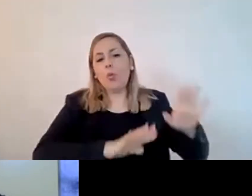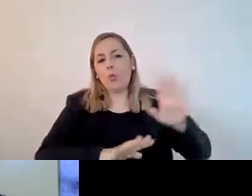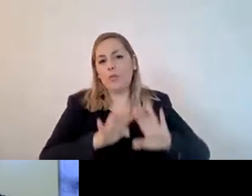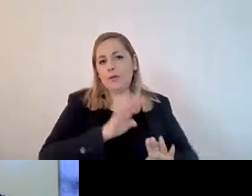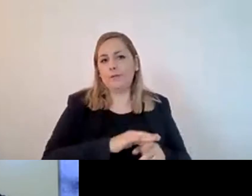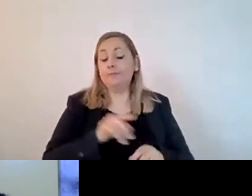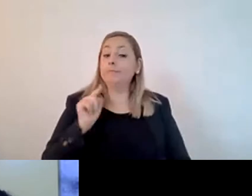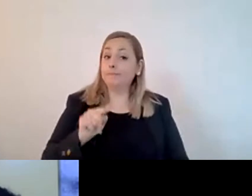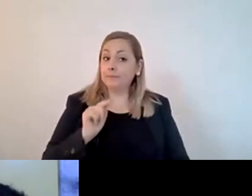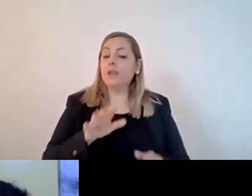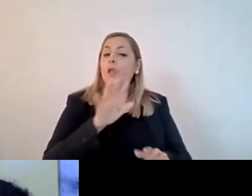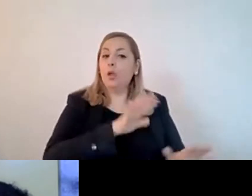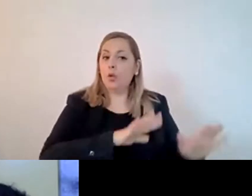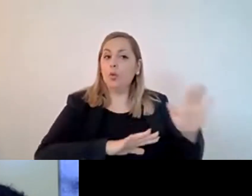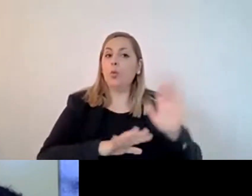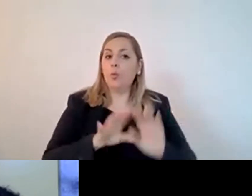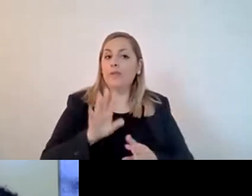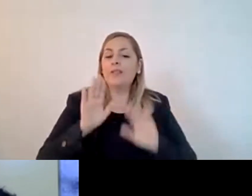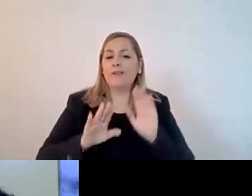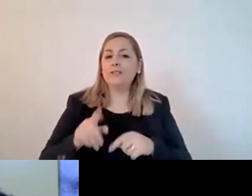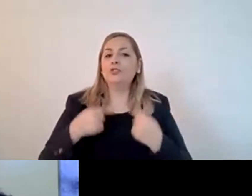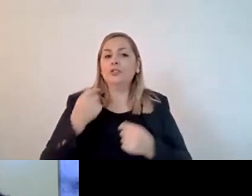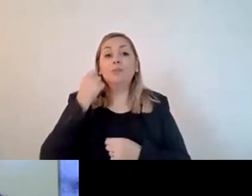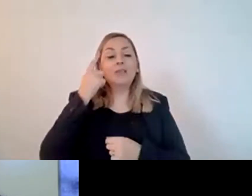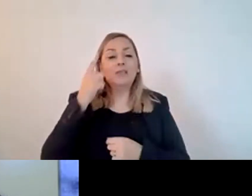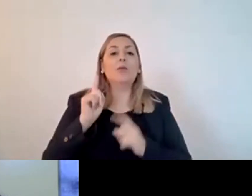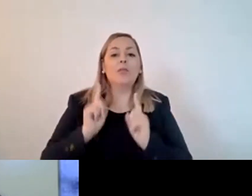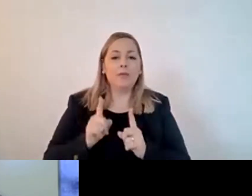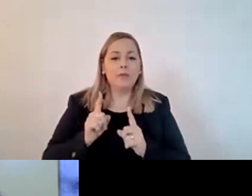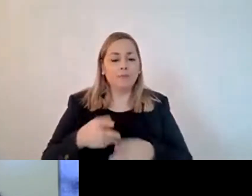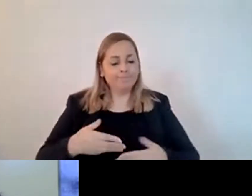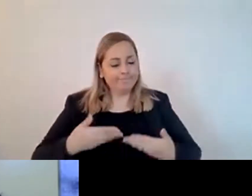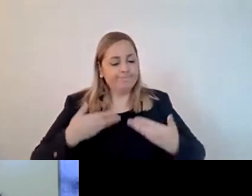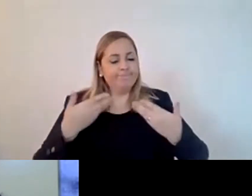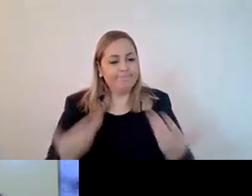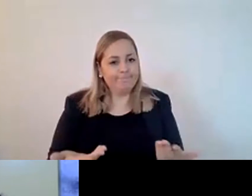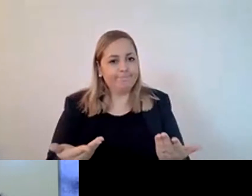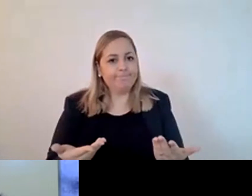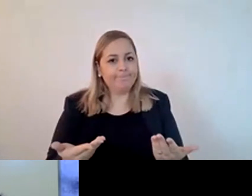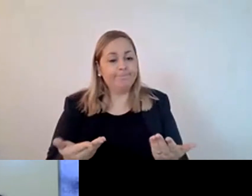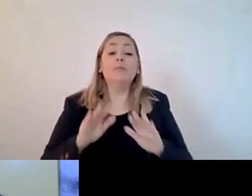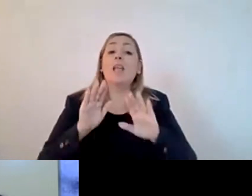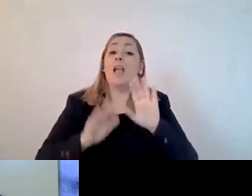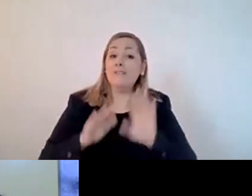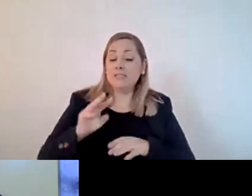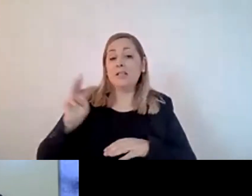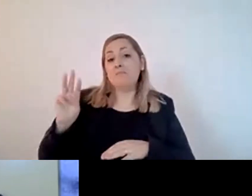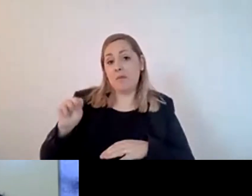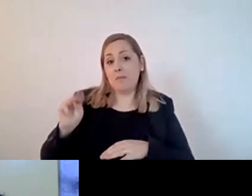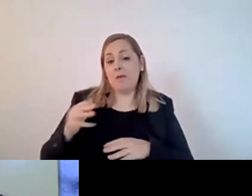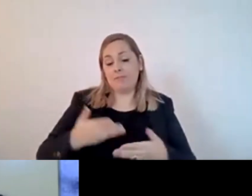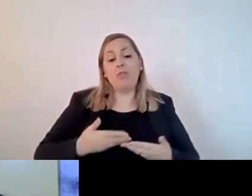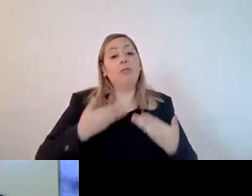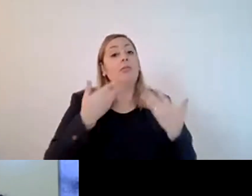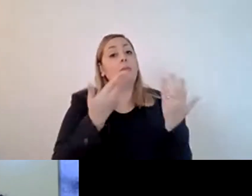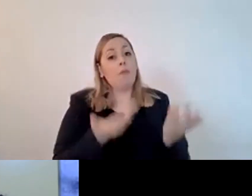Y es ese cuidado muchas veces que uno se da cuenta que tiene que estar dispuesta a. Eso muchas veces la madre es la que está dispuesta